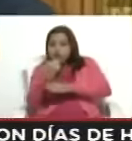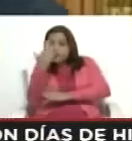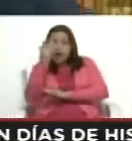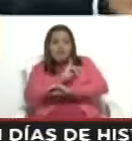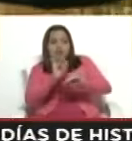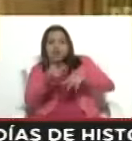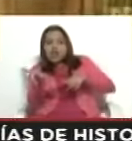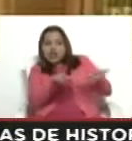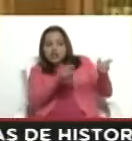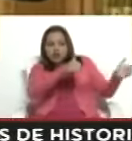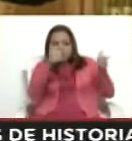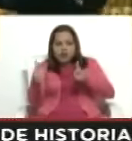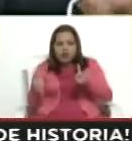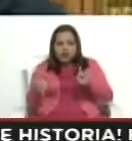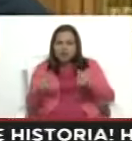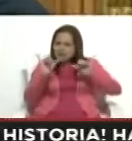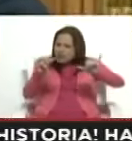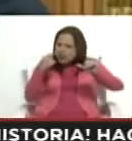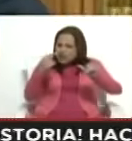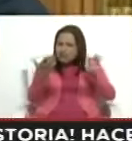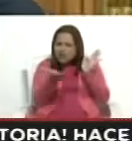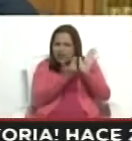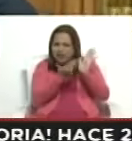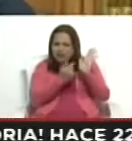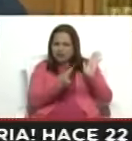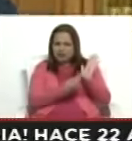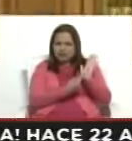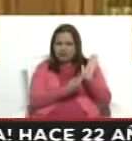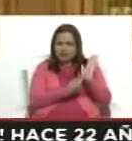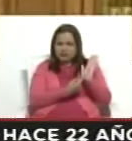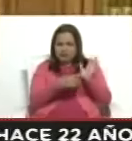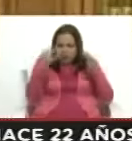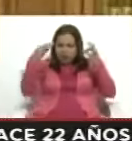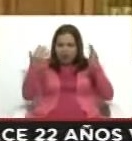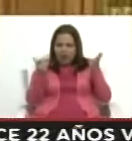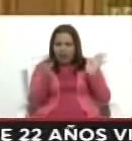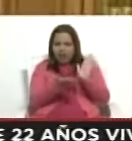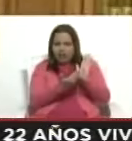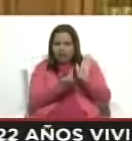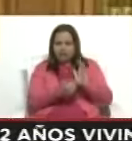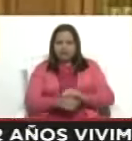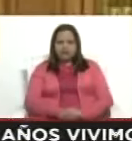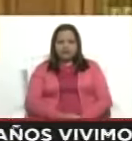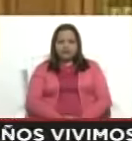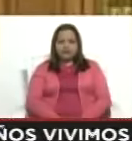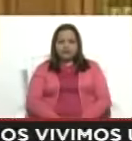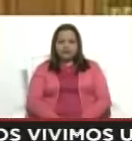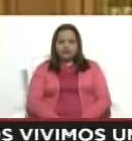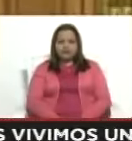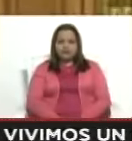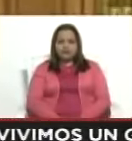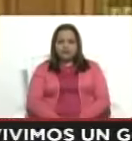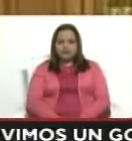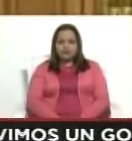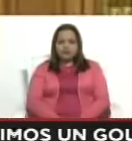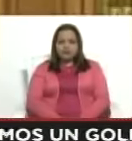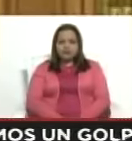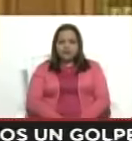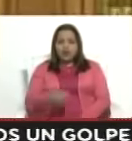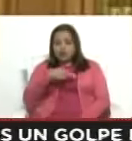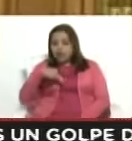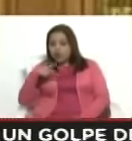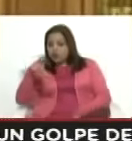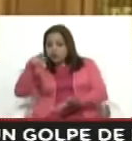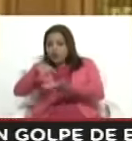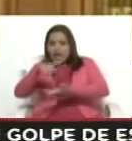mismo Horta aquí, en este papelito. Y llegamos ahí y comenzaron a aparecer